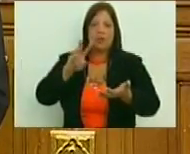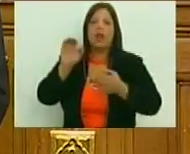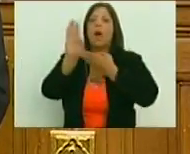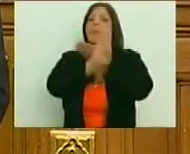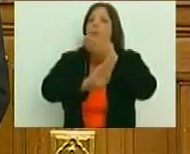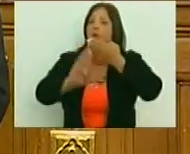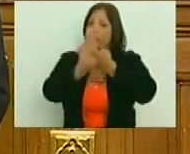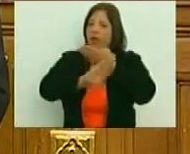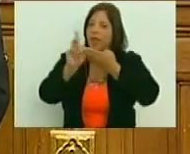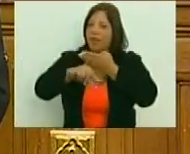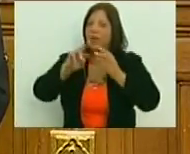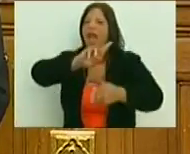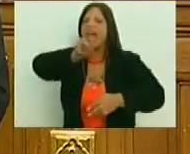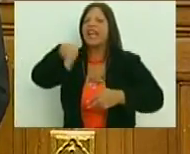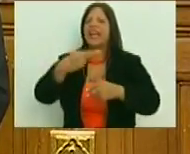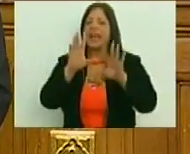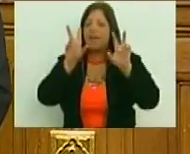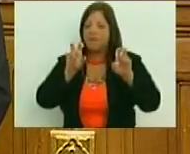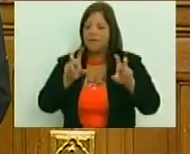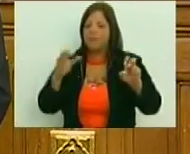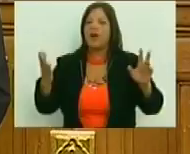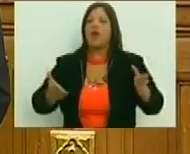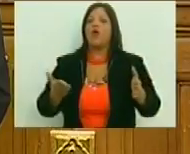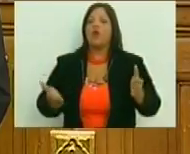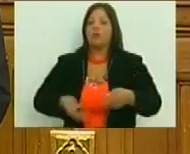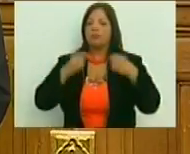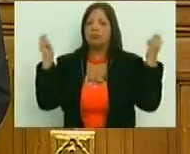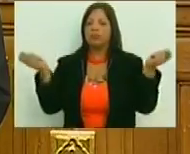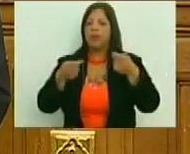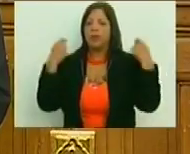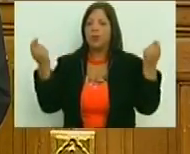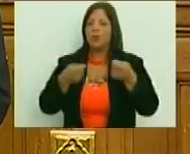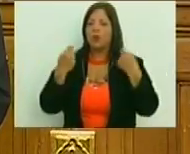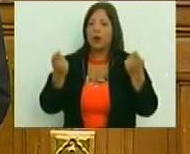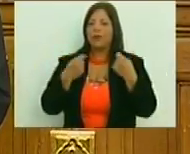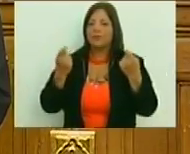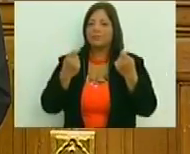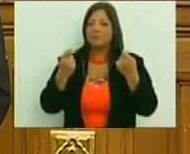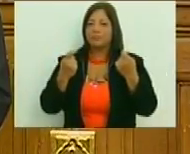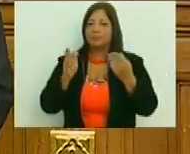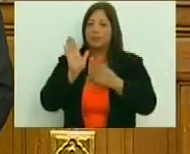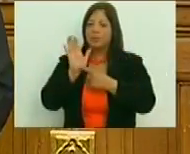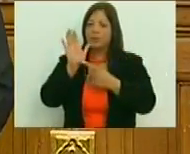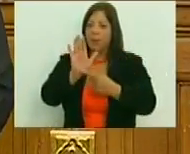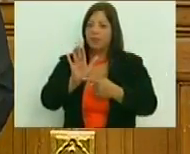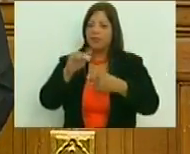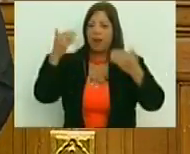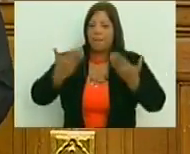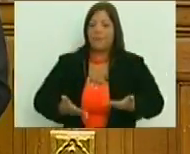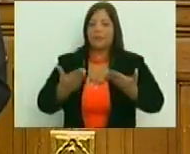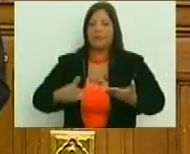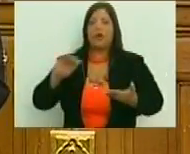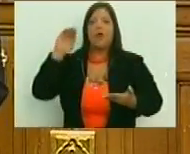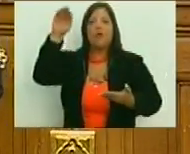proteger, revalorizar, mantener y divulgar para la presente y las futuras generaciones, por ser un